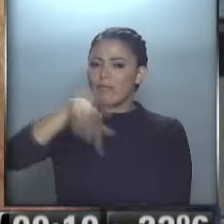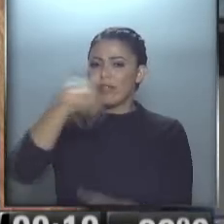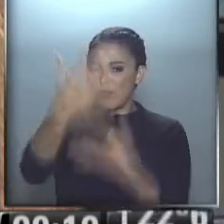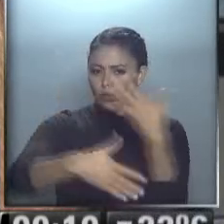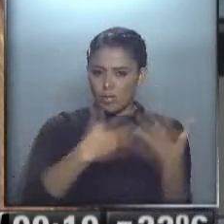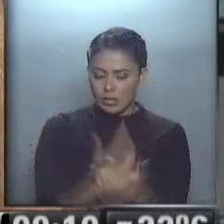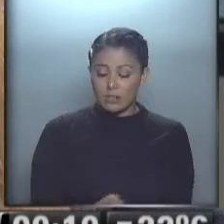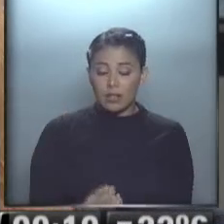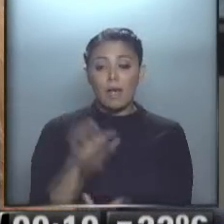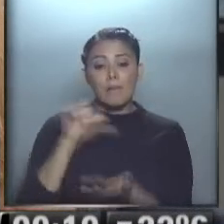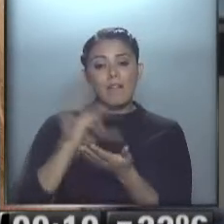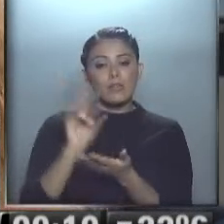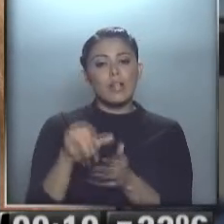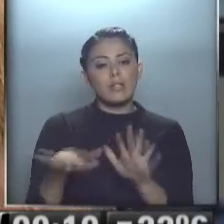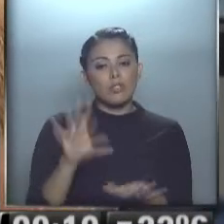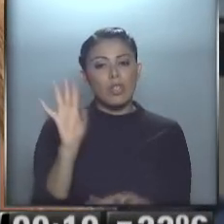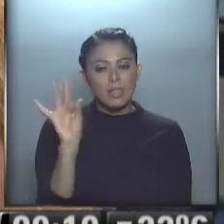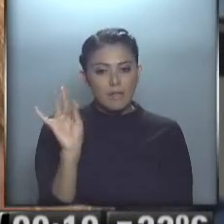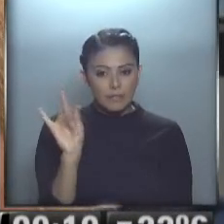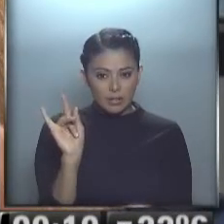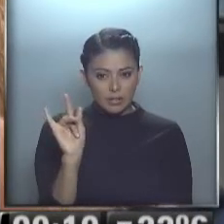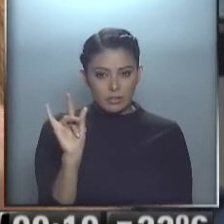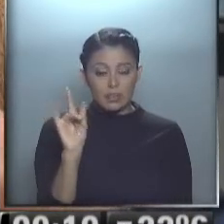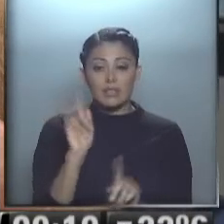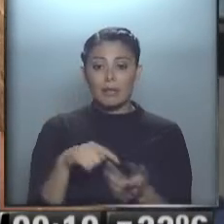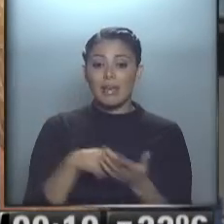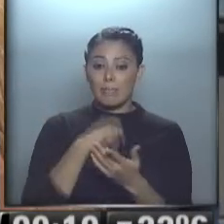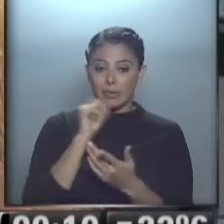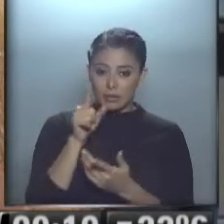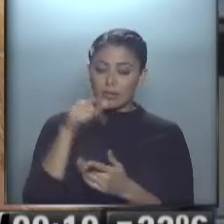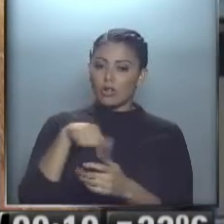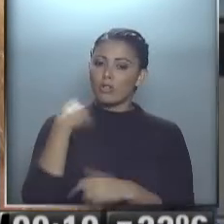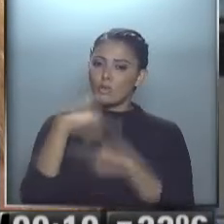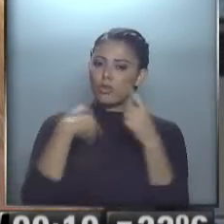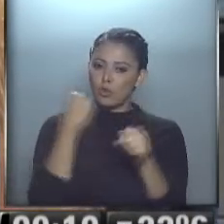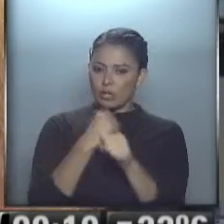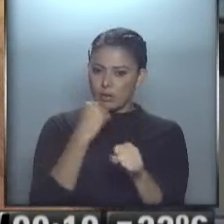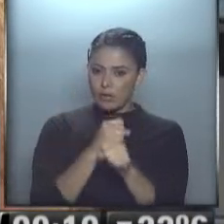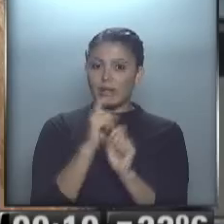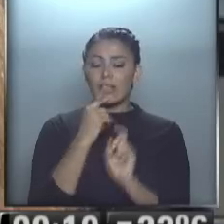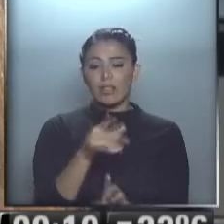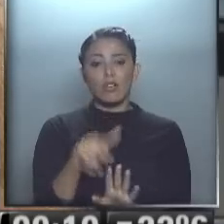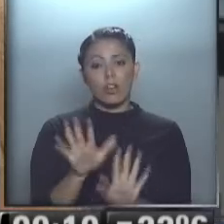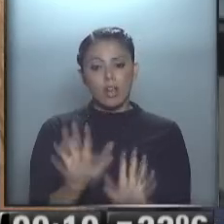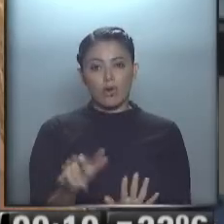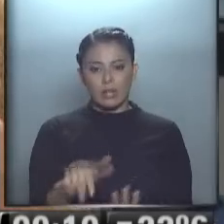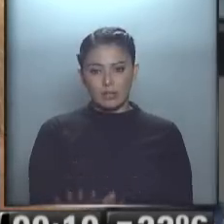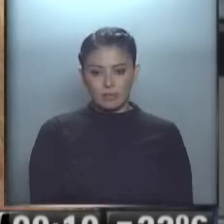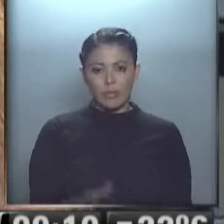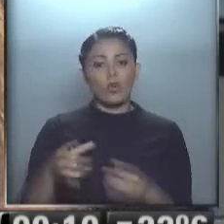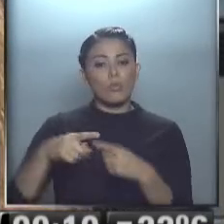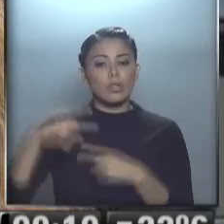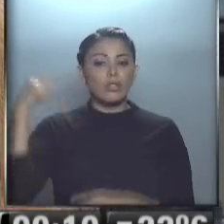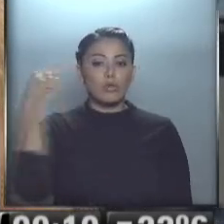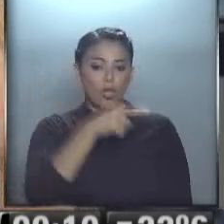bien una Venezuela complicada una Venezuela y una Caracas en la que Seguiremos trabajando y les planteo la expectativa de hoy la